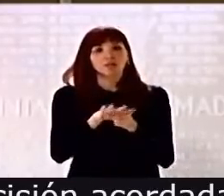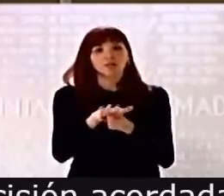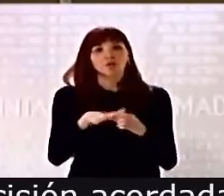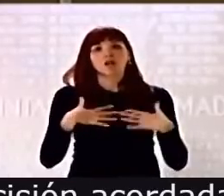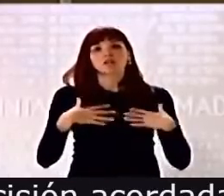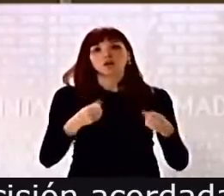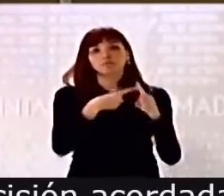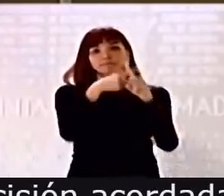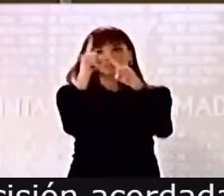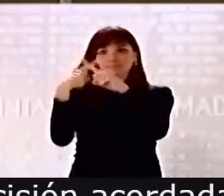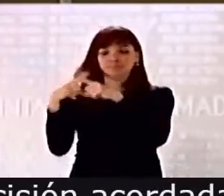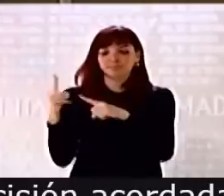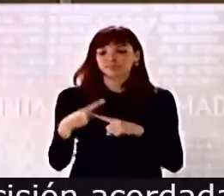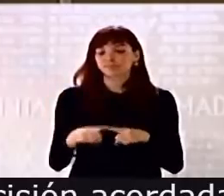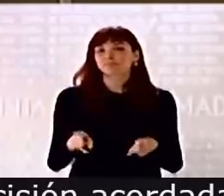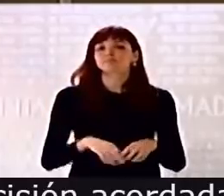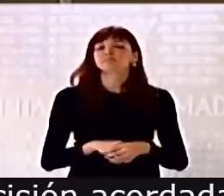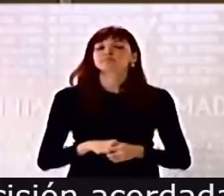salud.